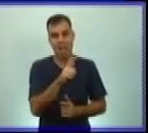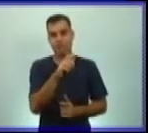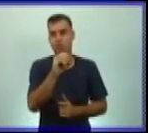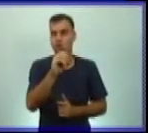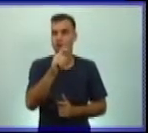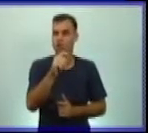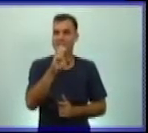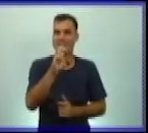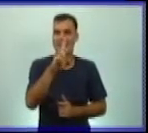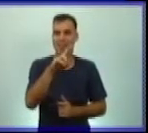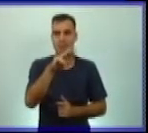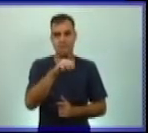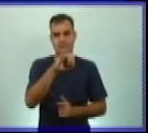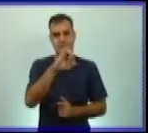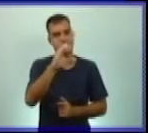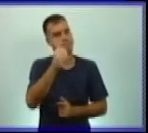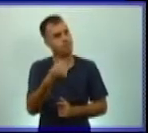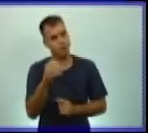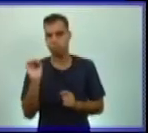gran cantidad de energía.